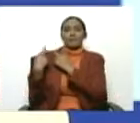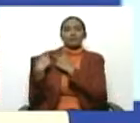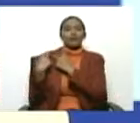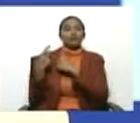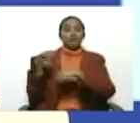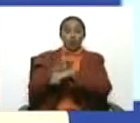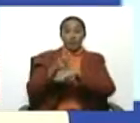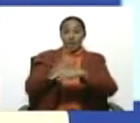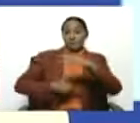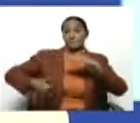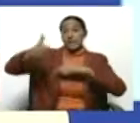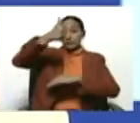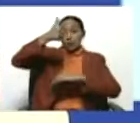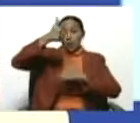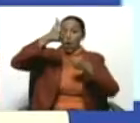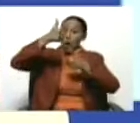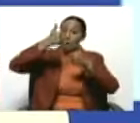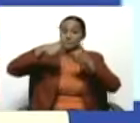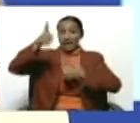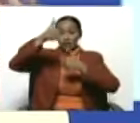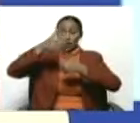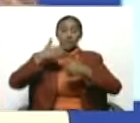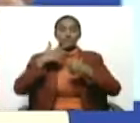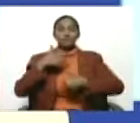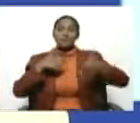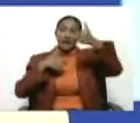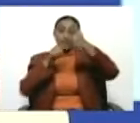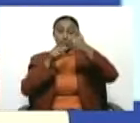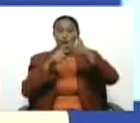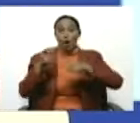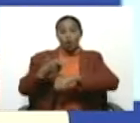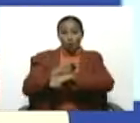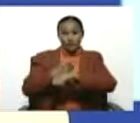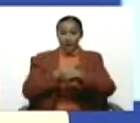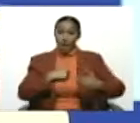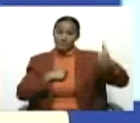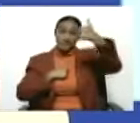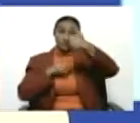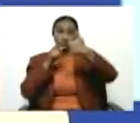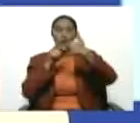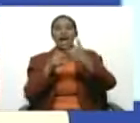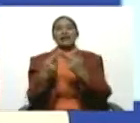que está encargado y es el responsable de la deuda central